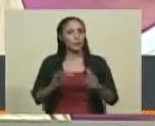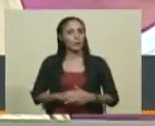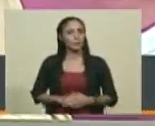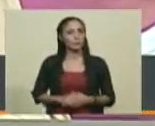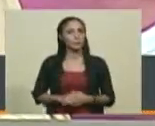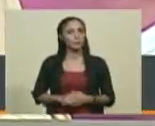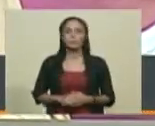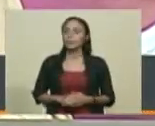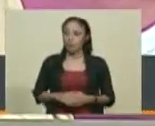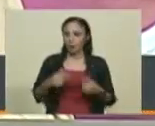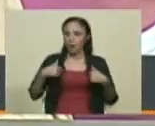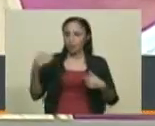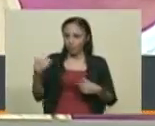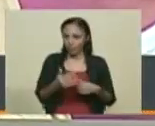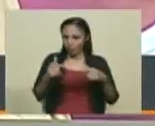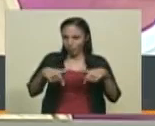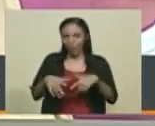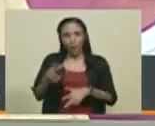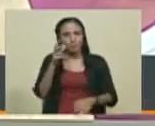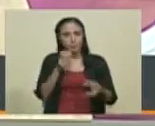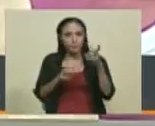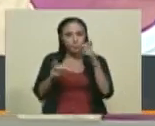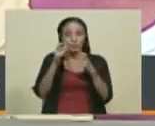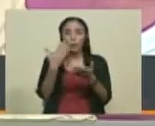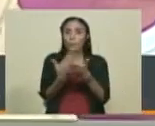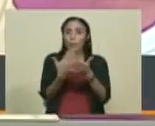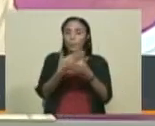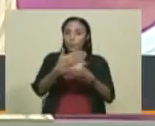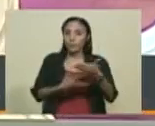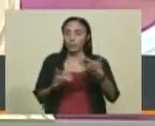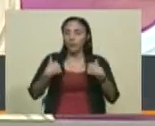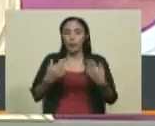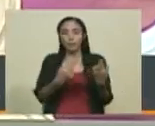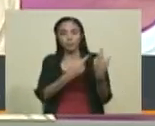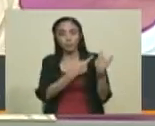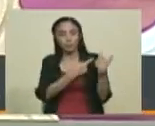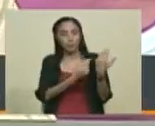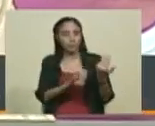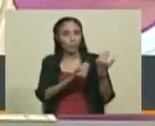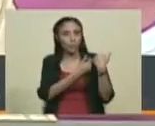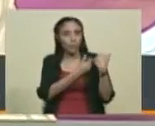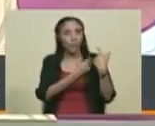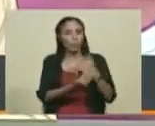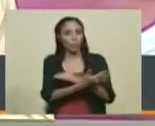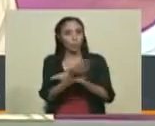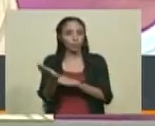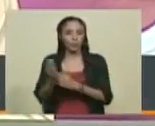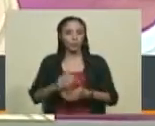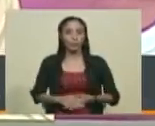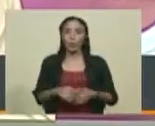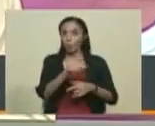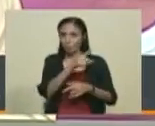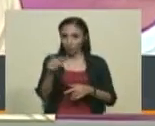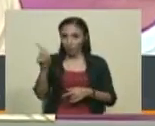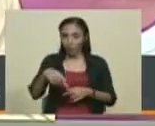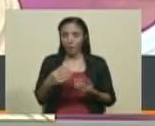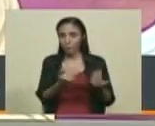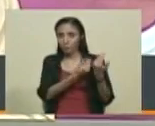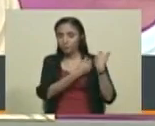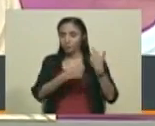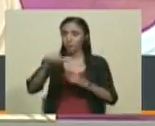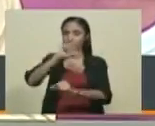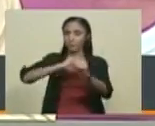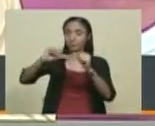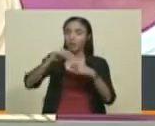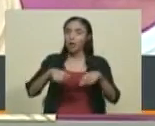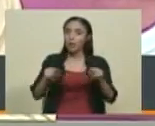a escucharlos a ustedes. He venido a comprometerme. He venido a comprometerlos, pero sobre todo